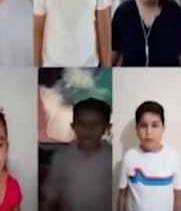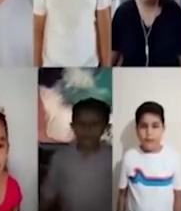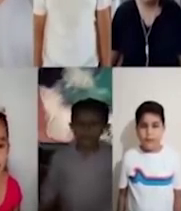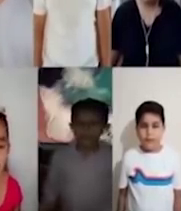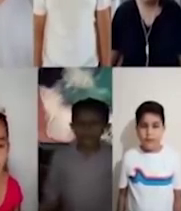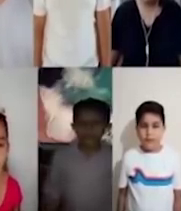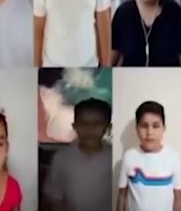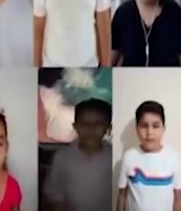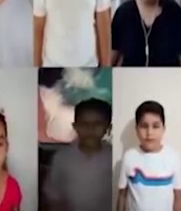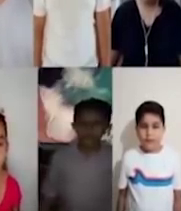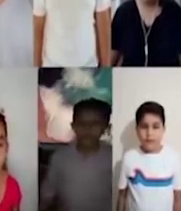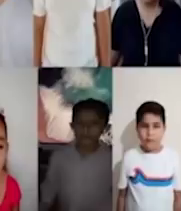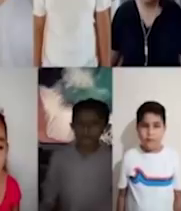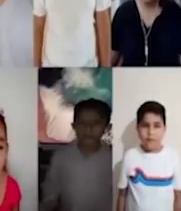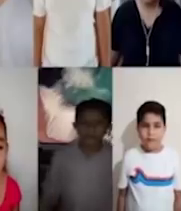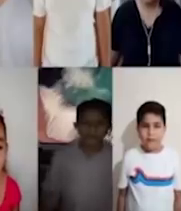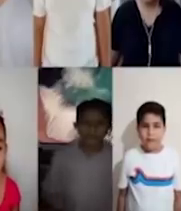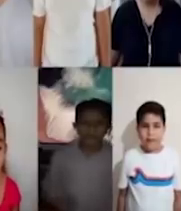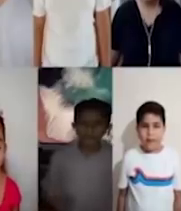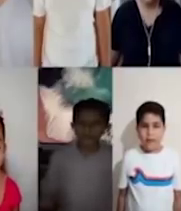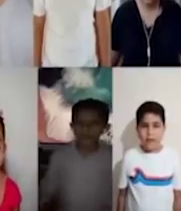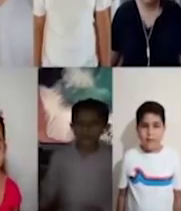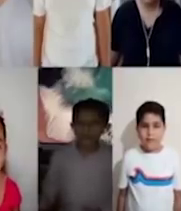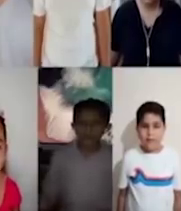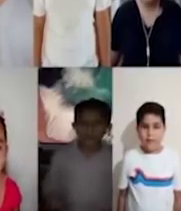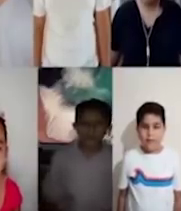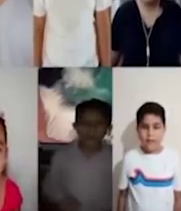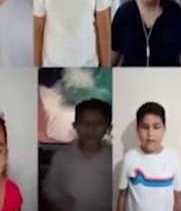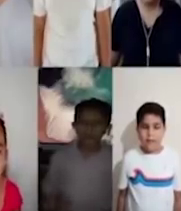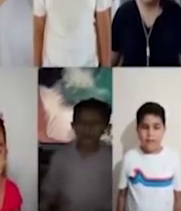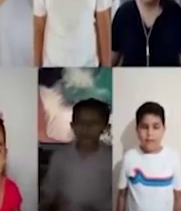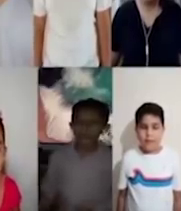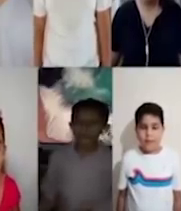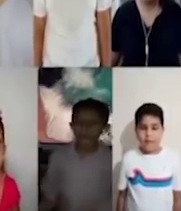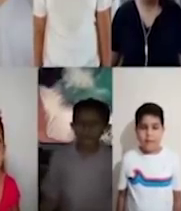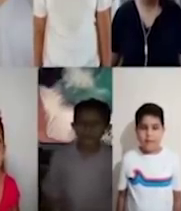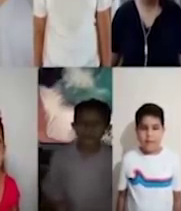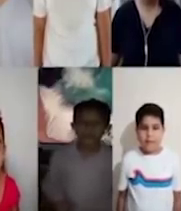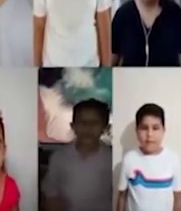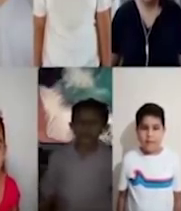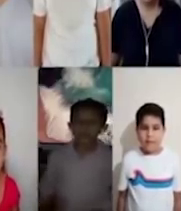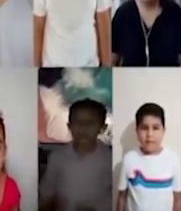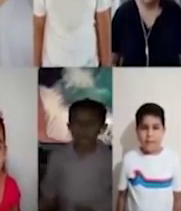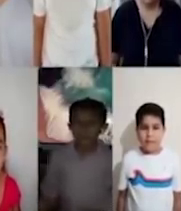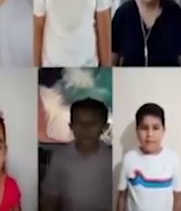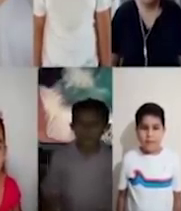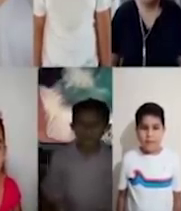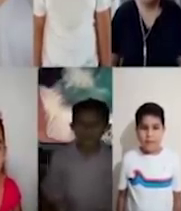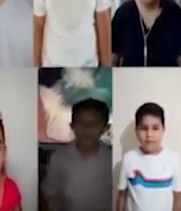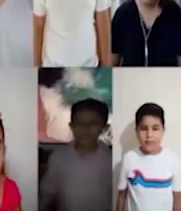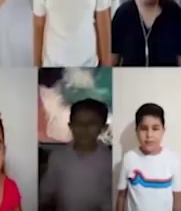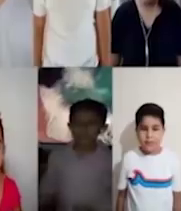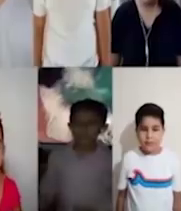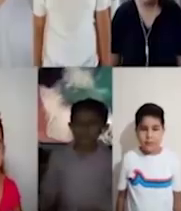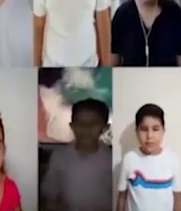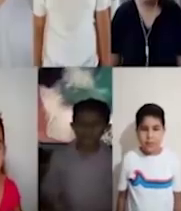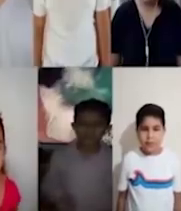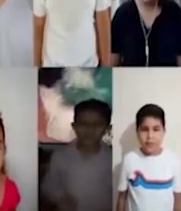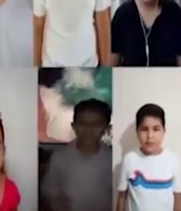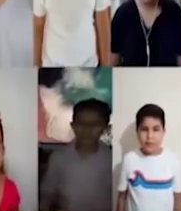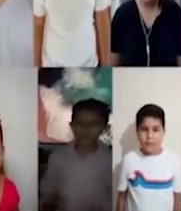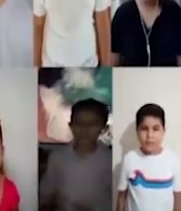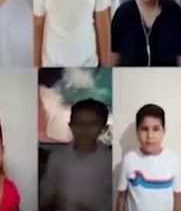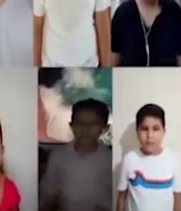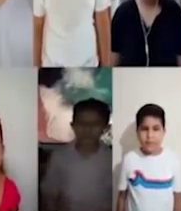La negrita cucurumbe se fue a bañar al mar para ver si las